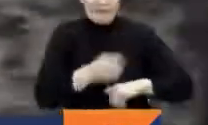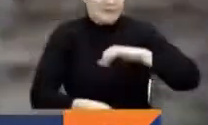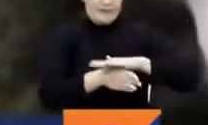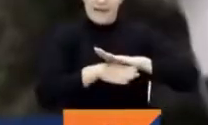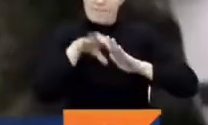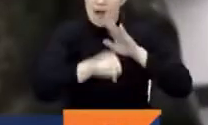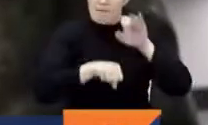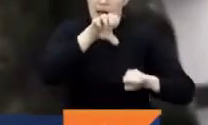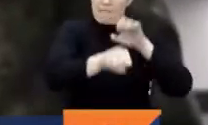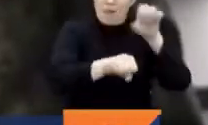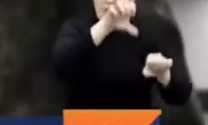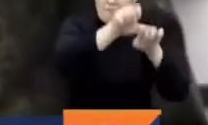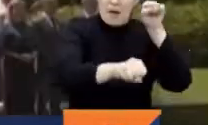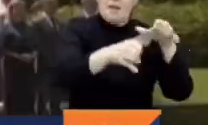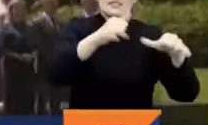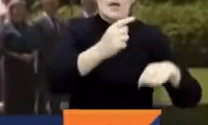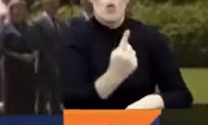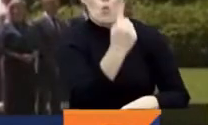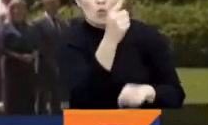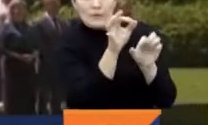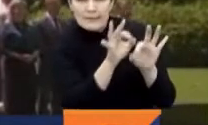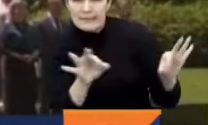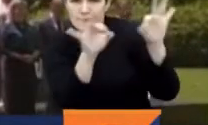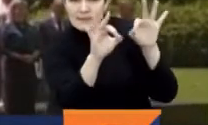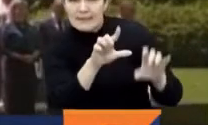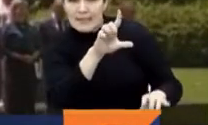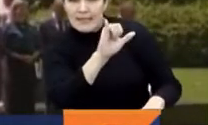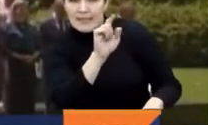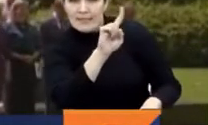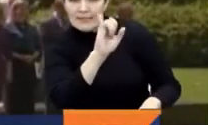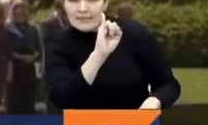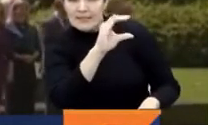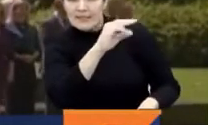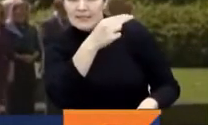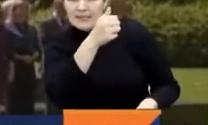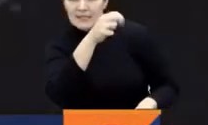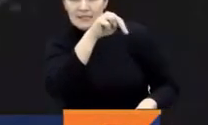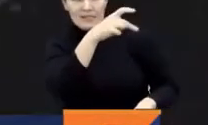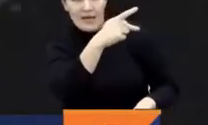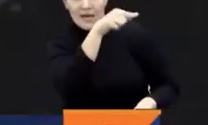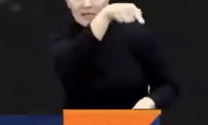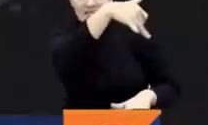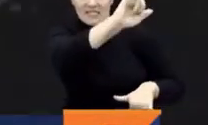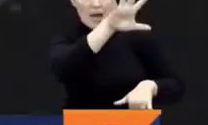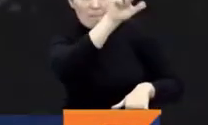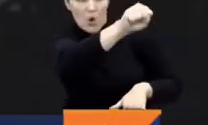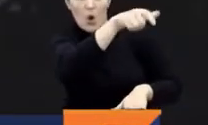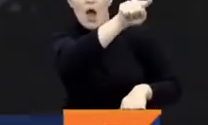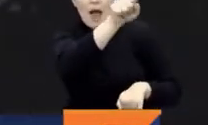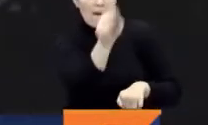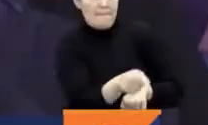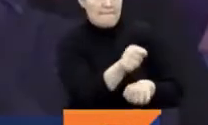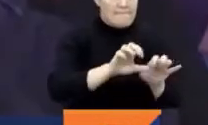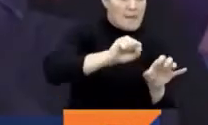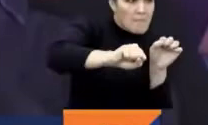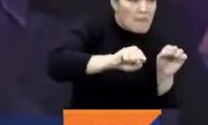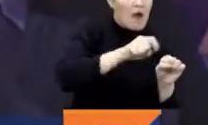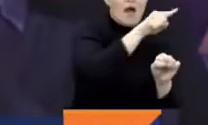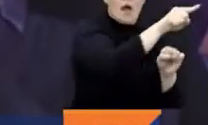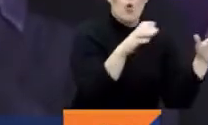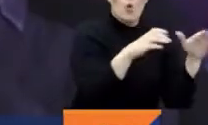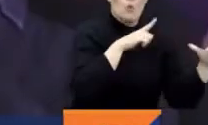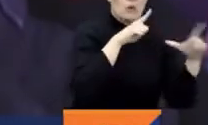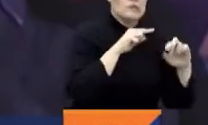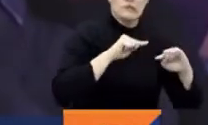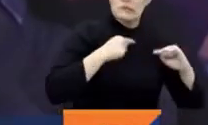de la ciudad clave de Lysychansk, justo cuando líderes del mundo se reunieron en Suiza para discutir la reconstrucción de Ucrania, que podría costar cerca